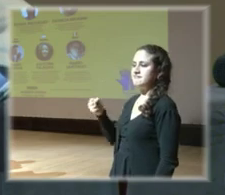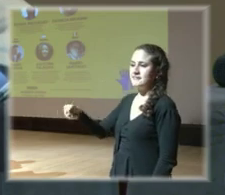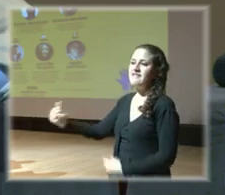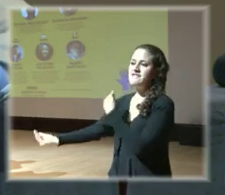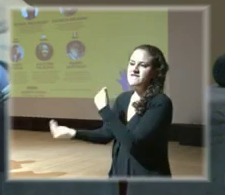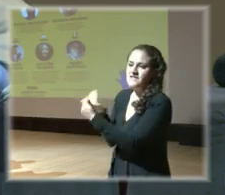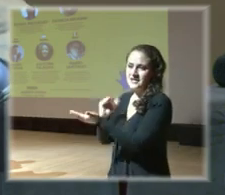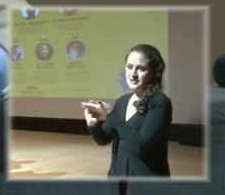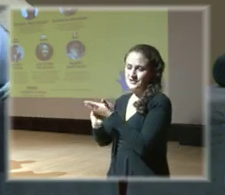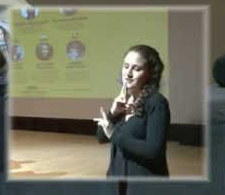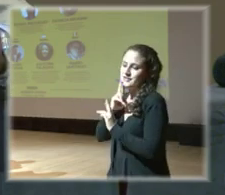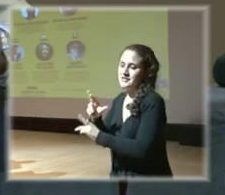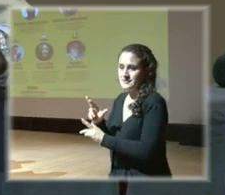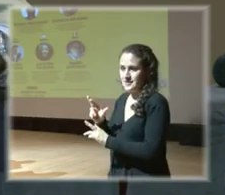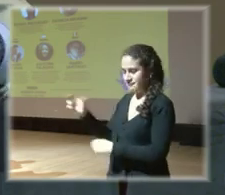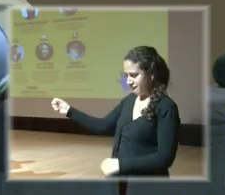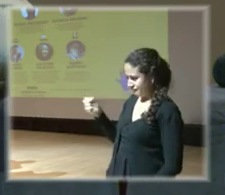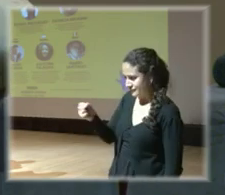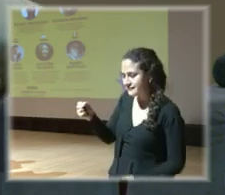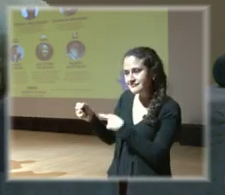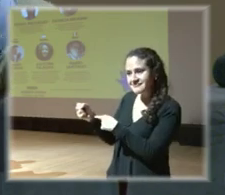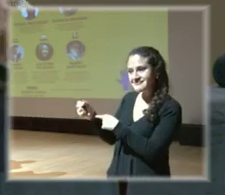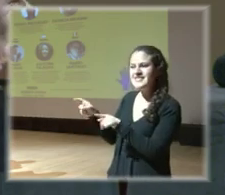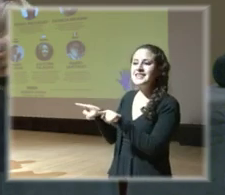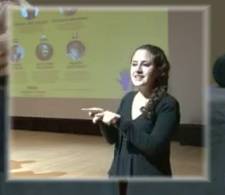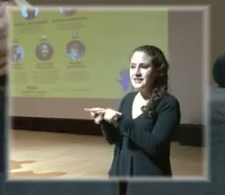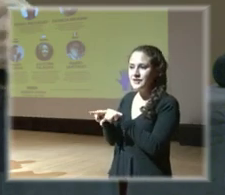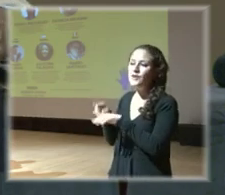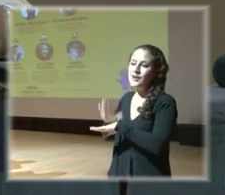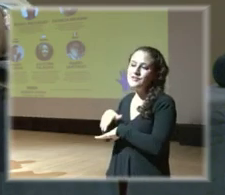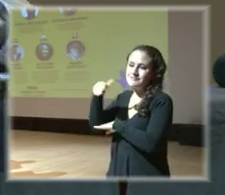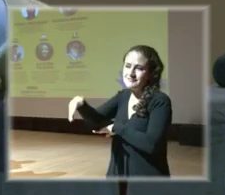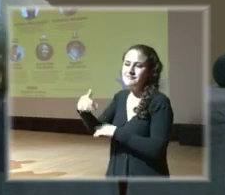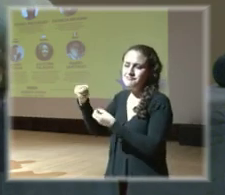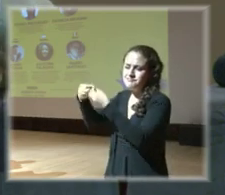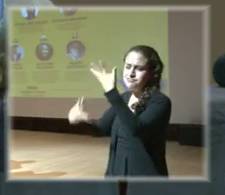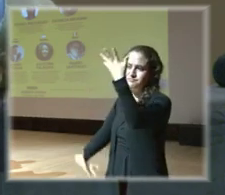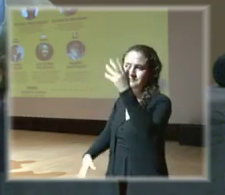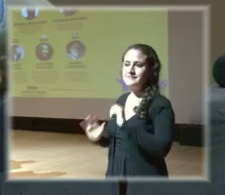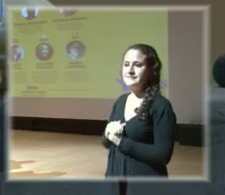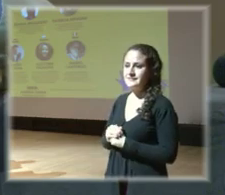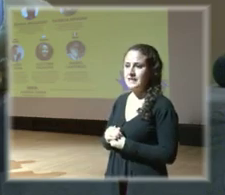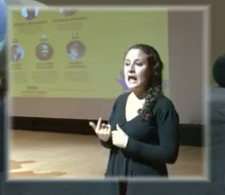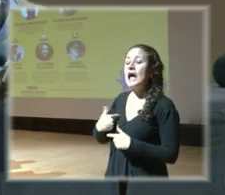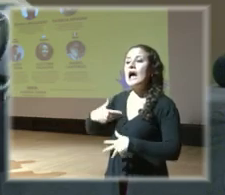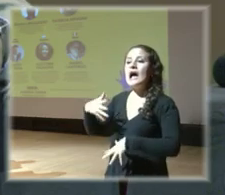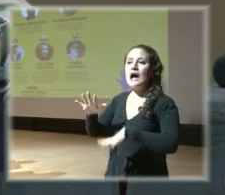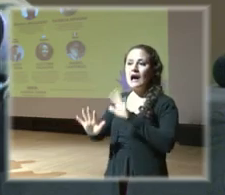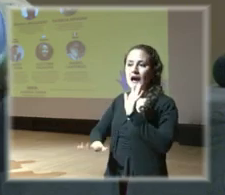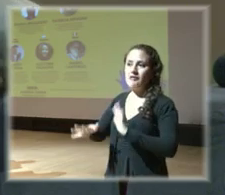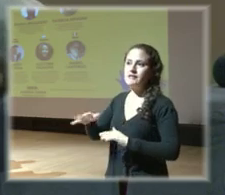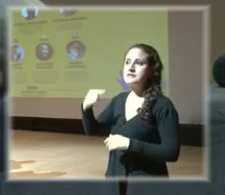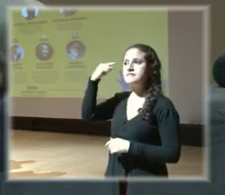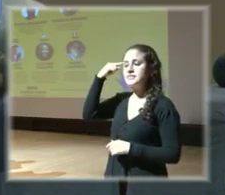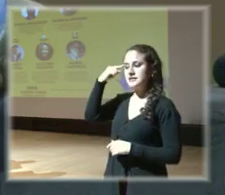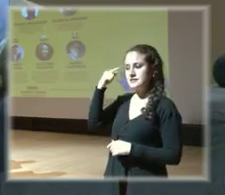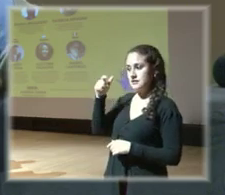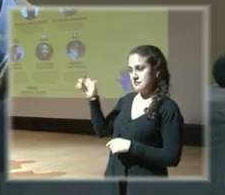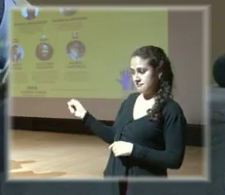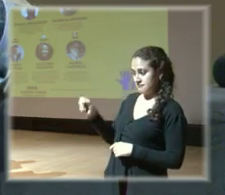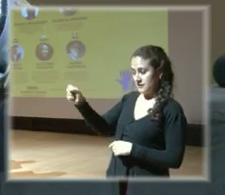actúe en su nombre. Pero actuar en su nombre implica un montón de consecuencias. A veces, pues puede ser que confiemos en la